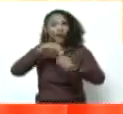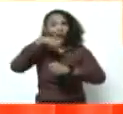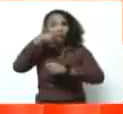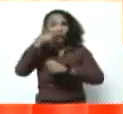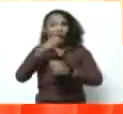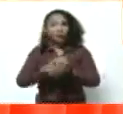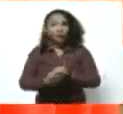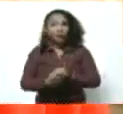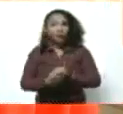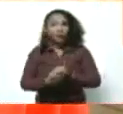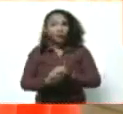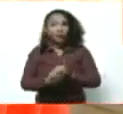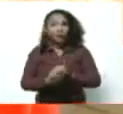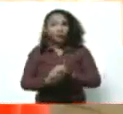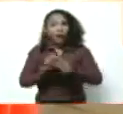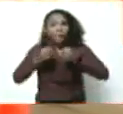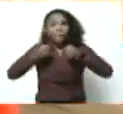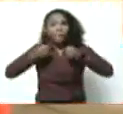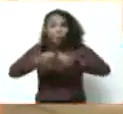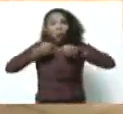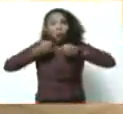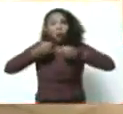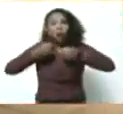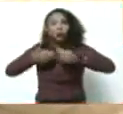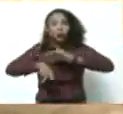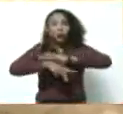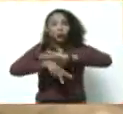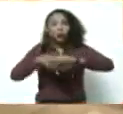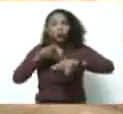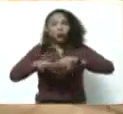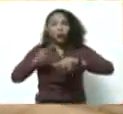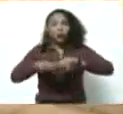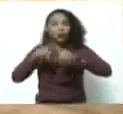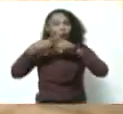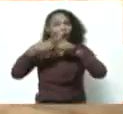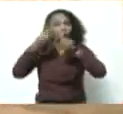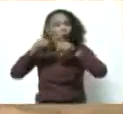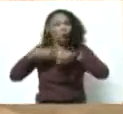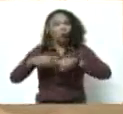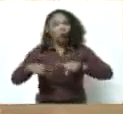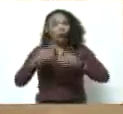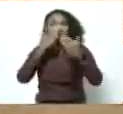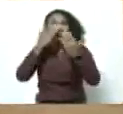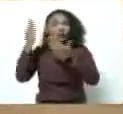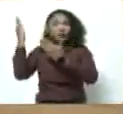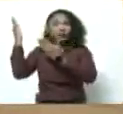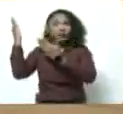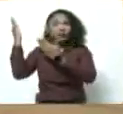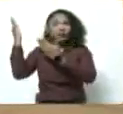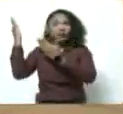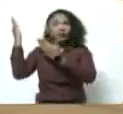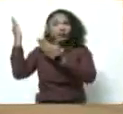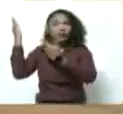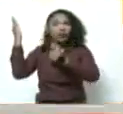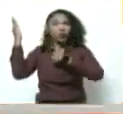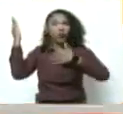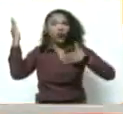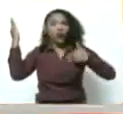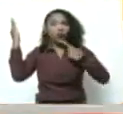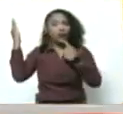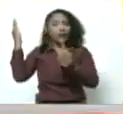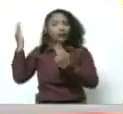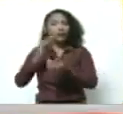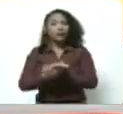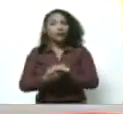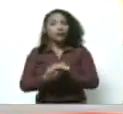odontológicas, resucitadores pediátricos, entre otros. Quiero destacar de tal